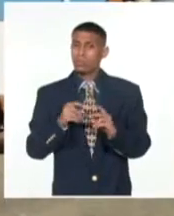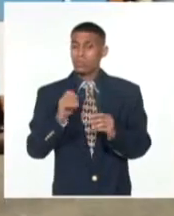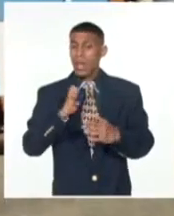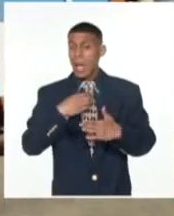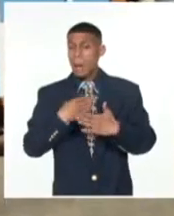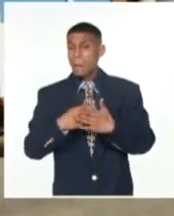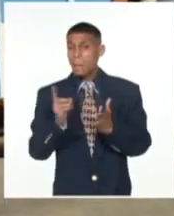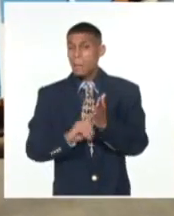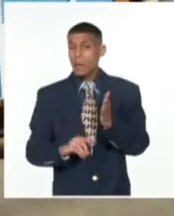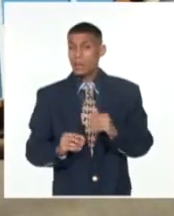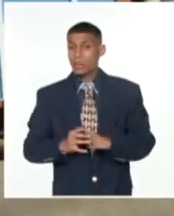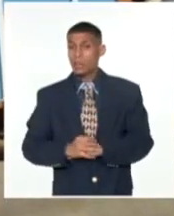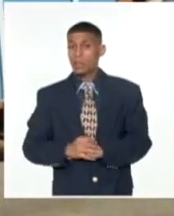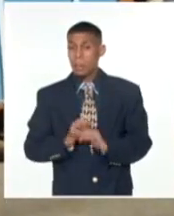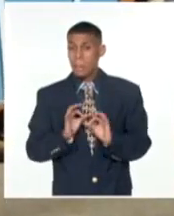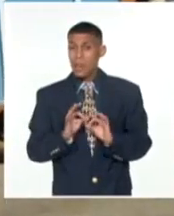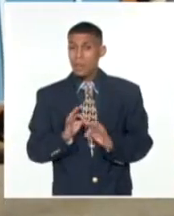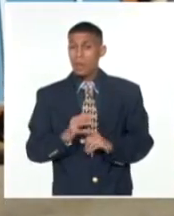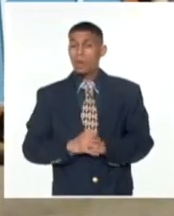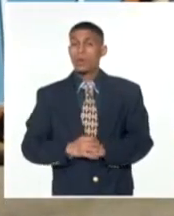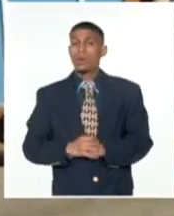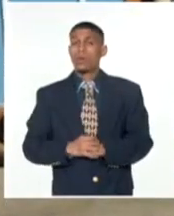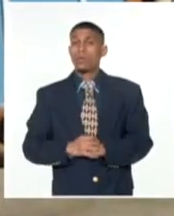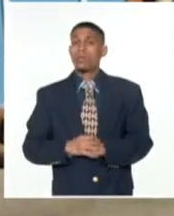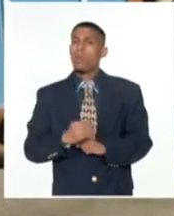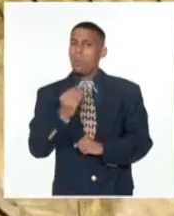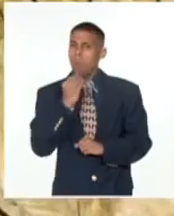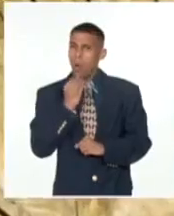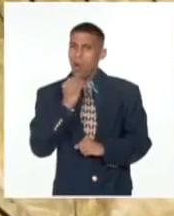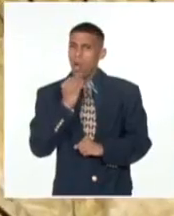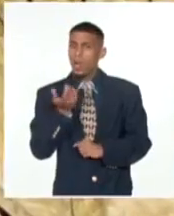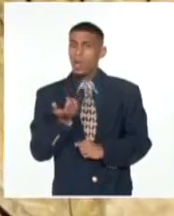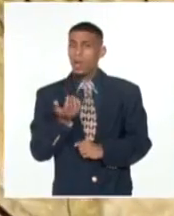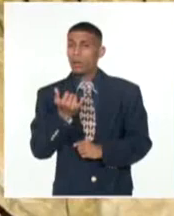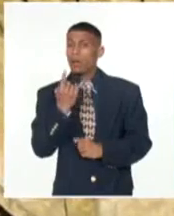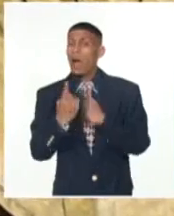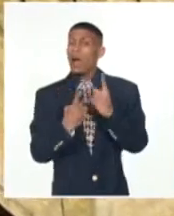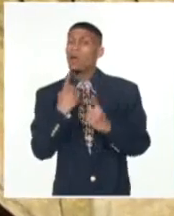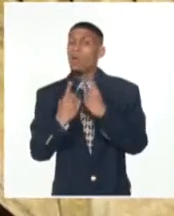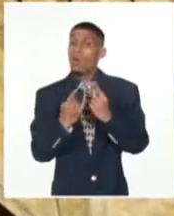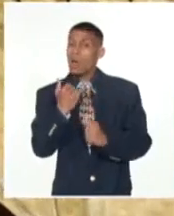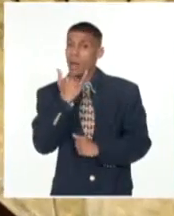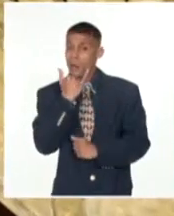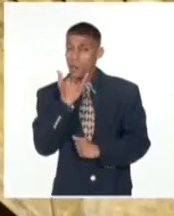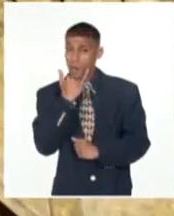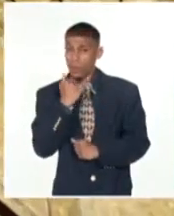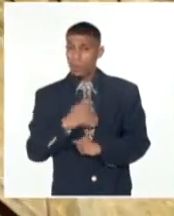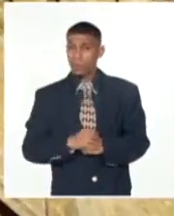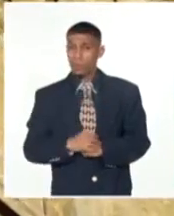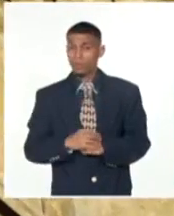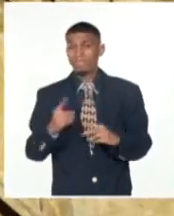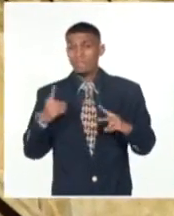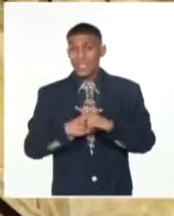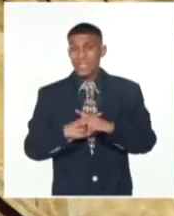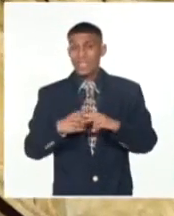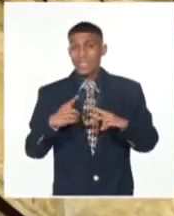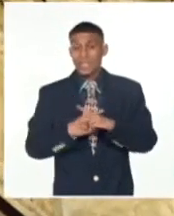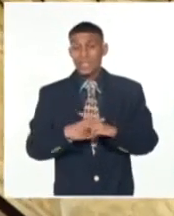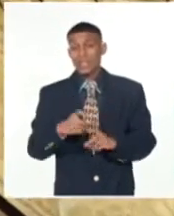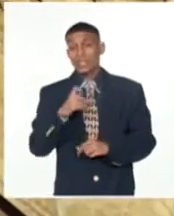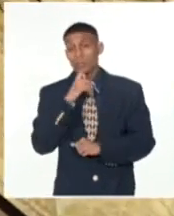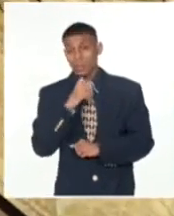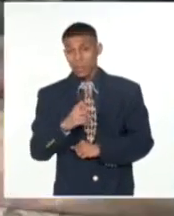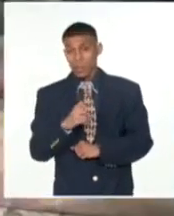estará intencionada sobre las causas principales que provocaron interrupciones del bloque